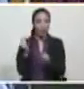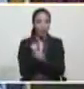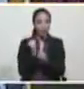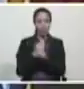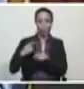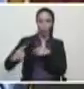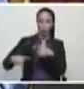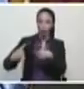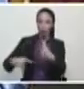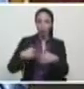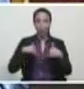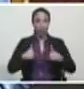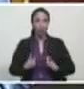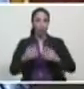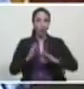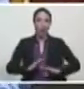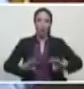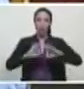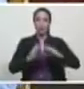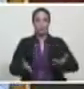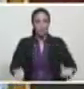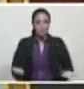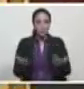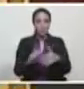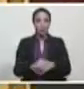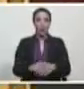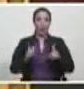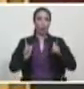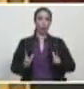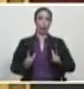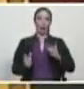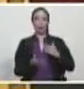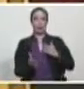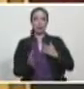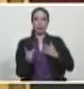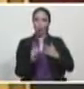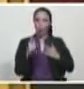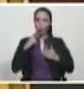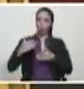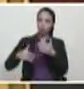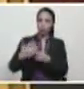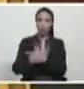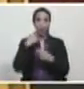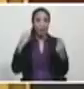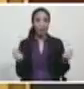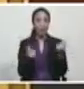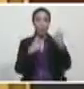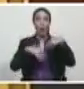sin descanso. Fíjense cómo enfrentamos el sabotaje eléctrico en tiempo récord.